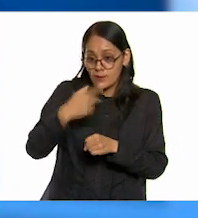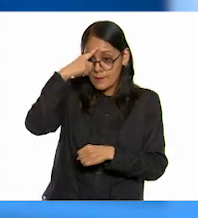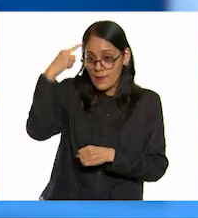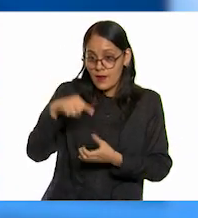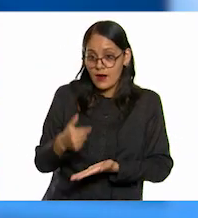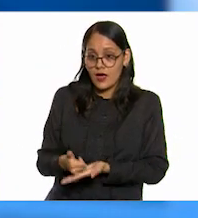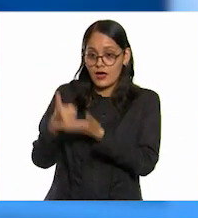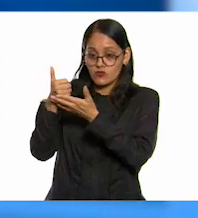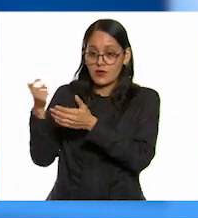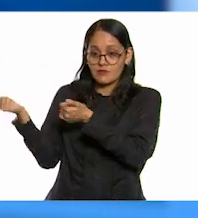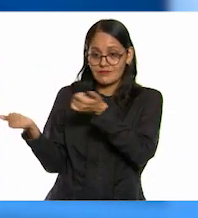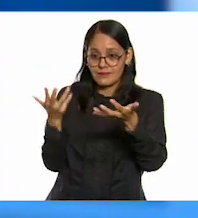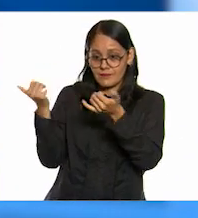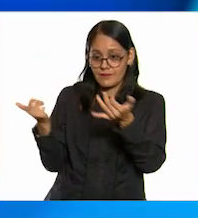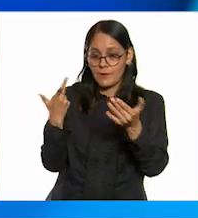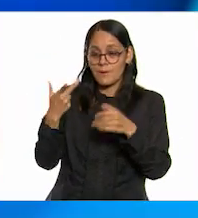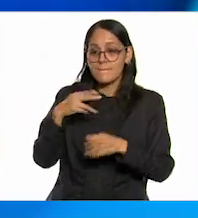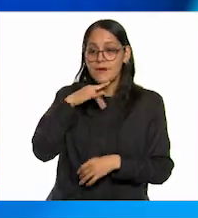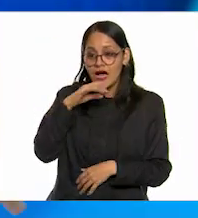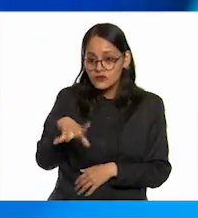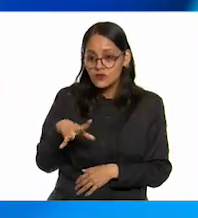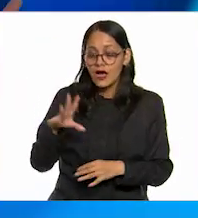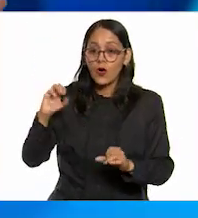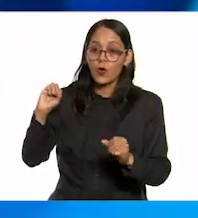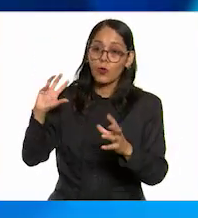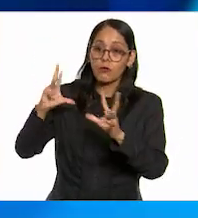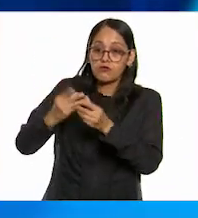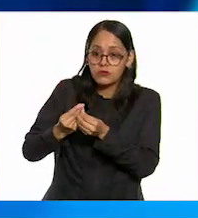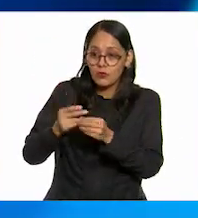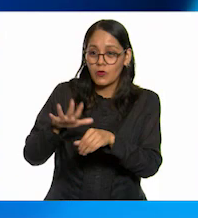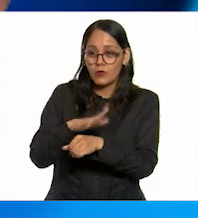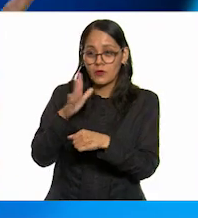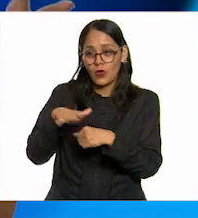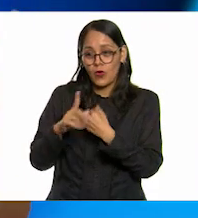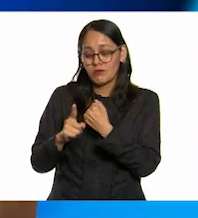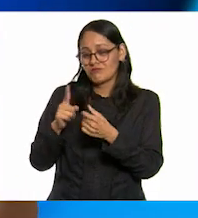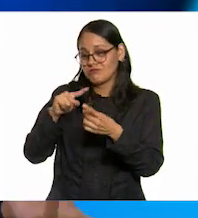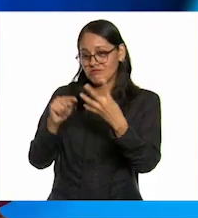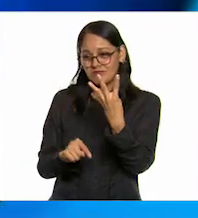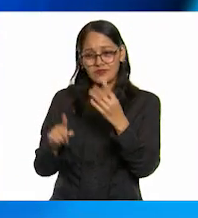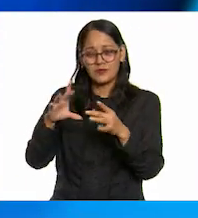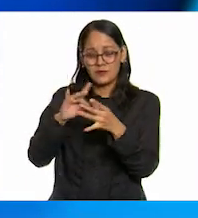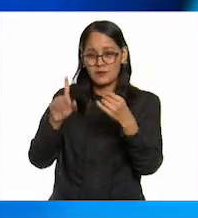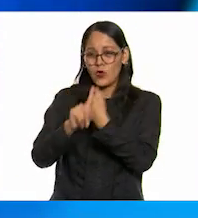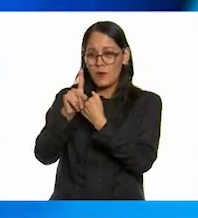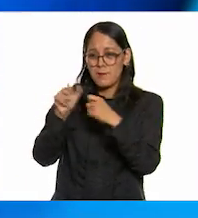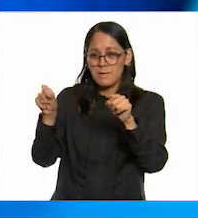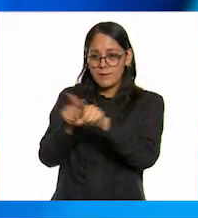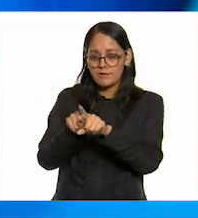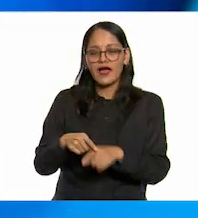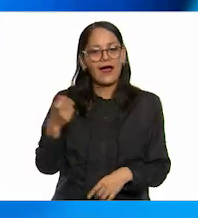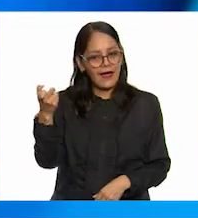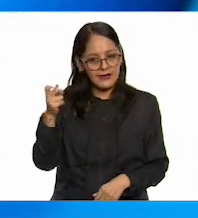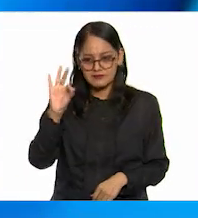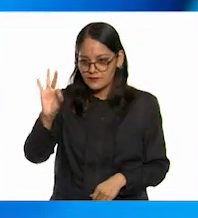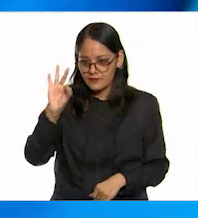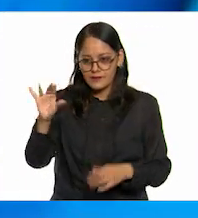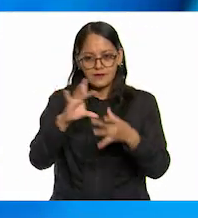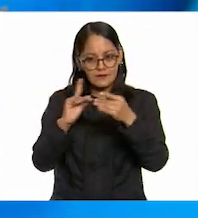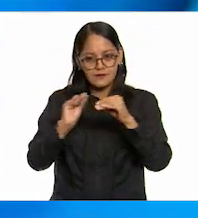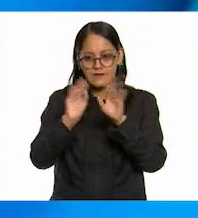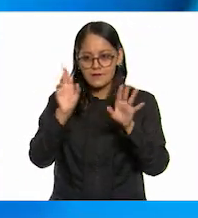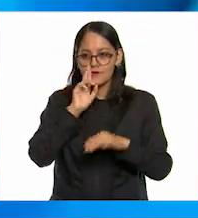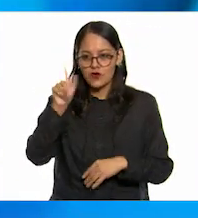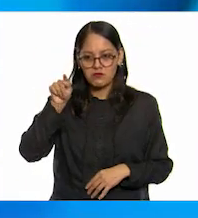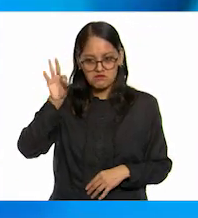o todo junto. ¡Excelente! Yo no podría haberlo explicado mejor. Por último, tenemos